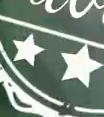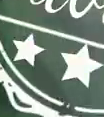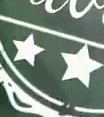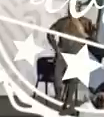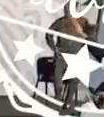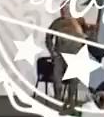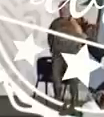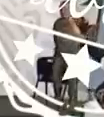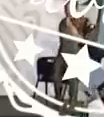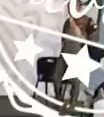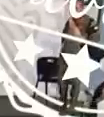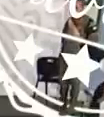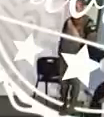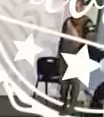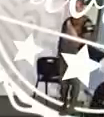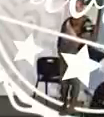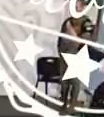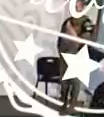¿Cómo va usted?